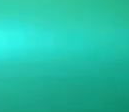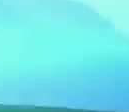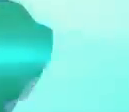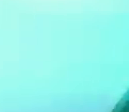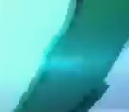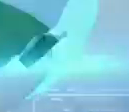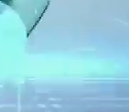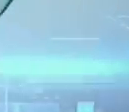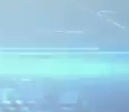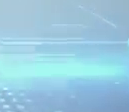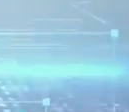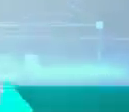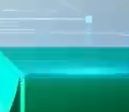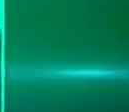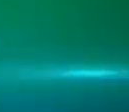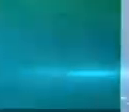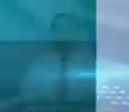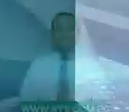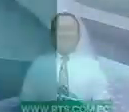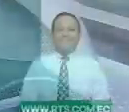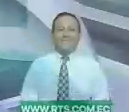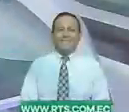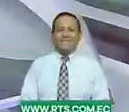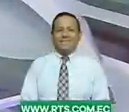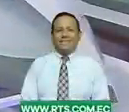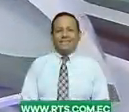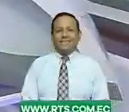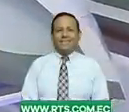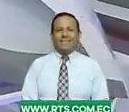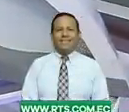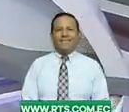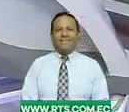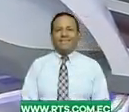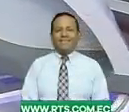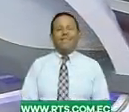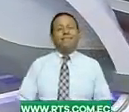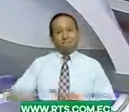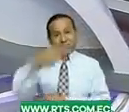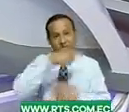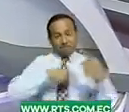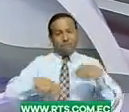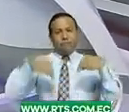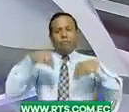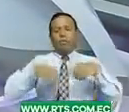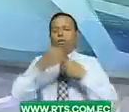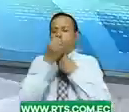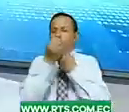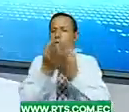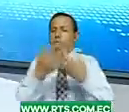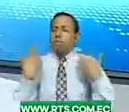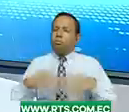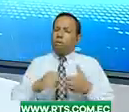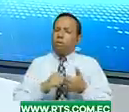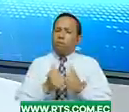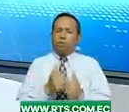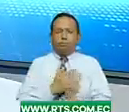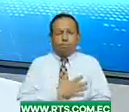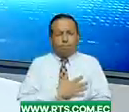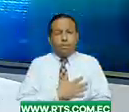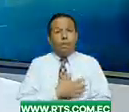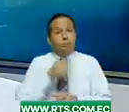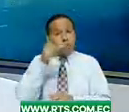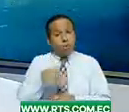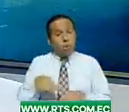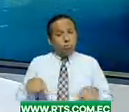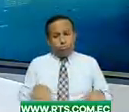De regreso con un trágico suceso, un motociclista murió en un accidente de tránsito en la vía Adaule en Guayaquil. La